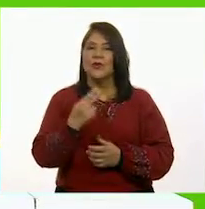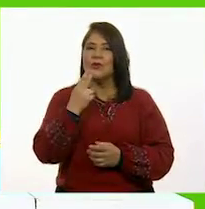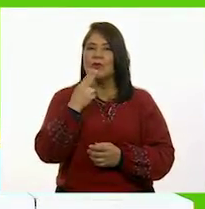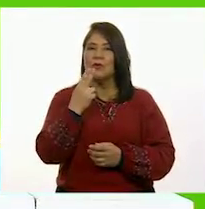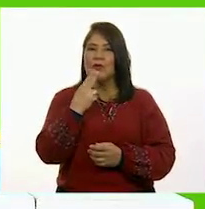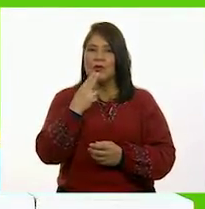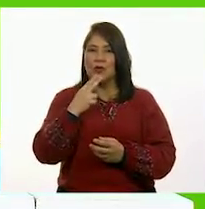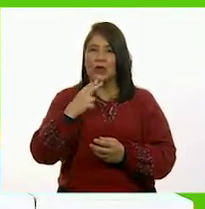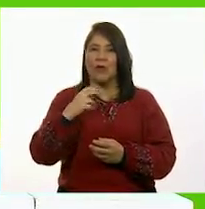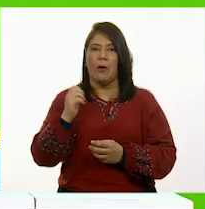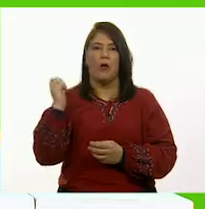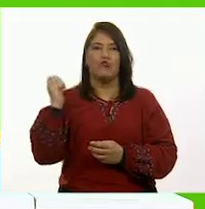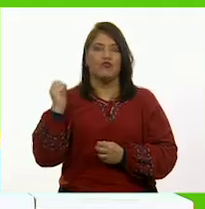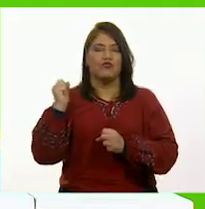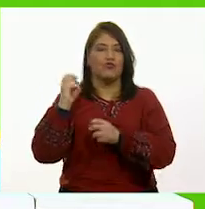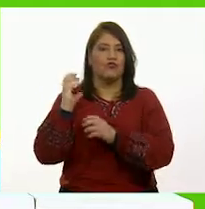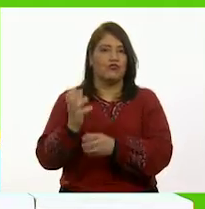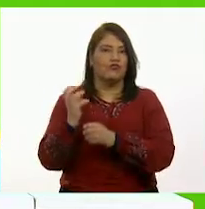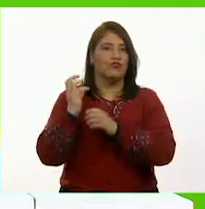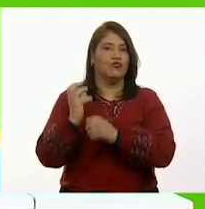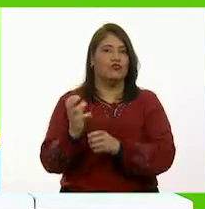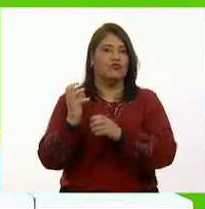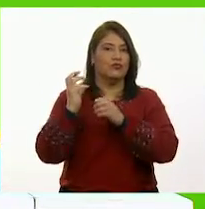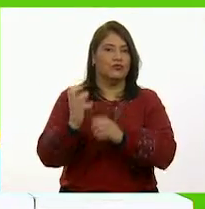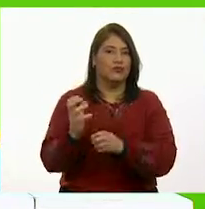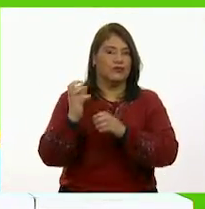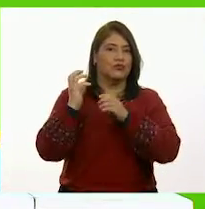utilizaremos una sonaja.